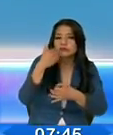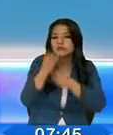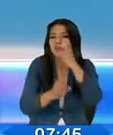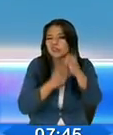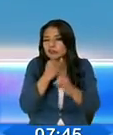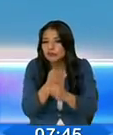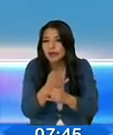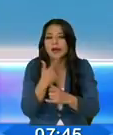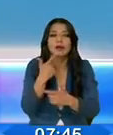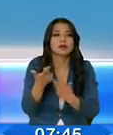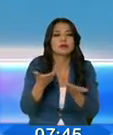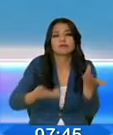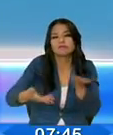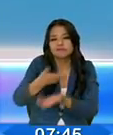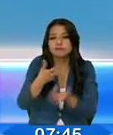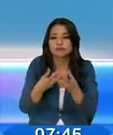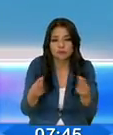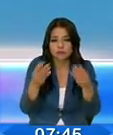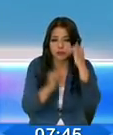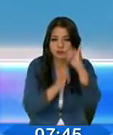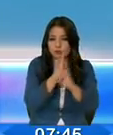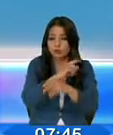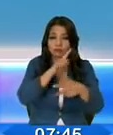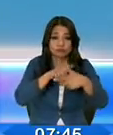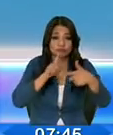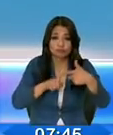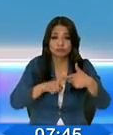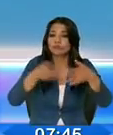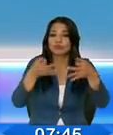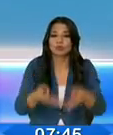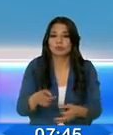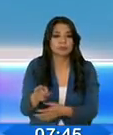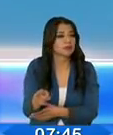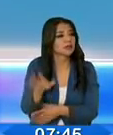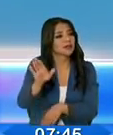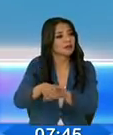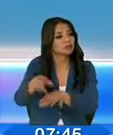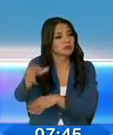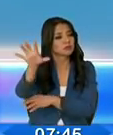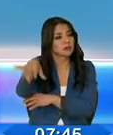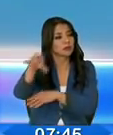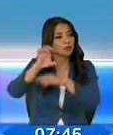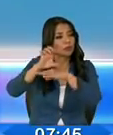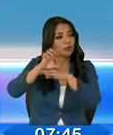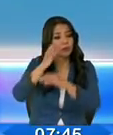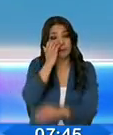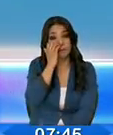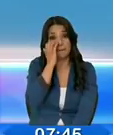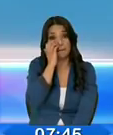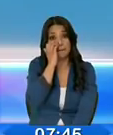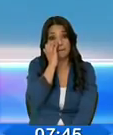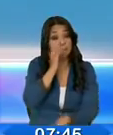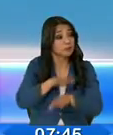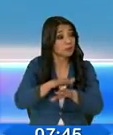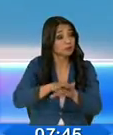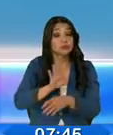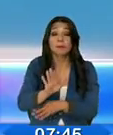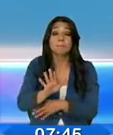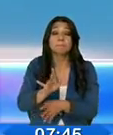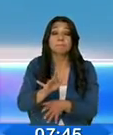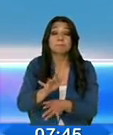en los arbitrajes internacionales, hay un incumplimiento por parte del Estado que es producto